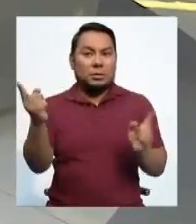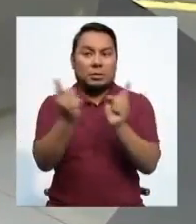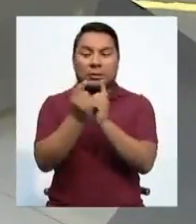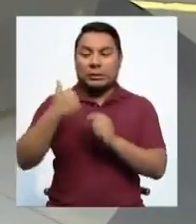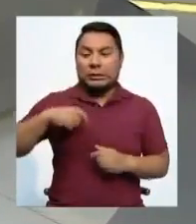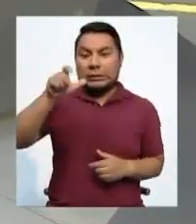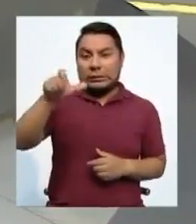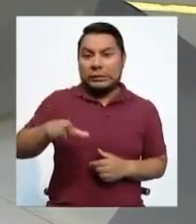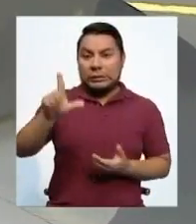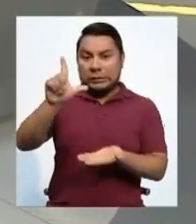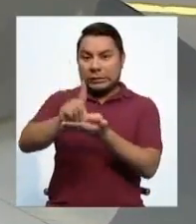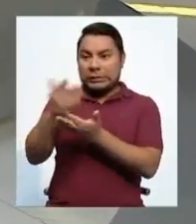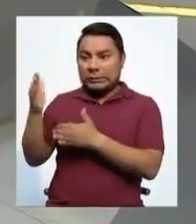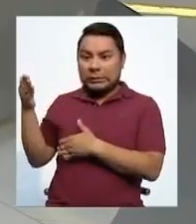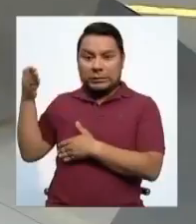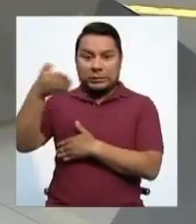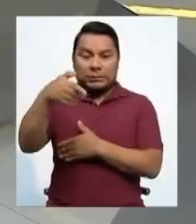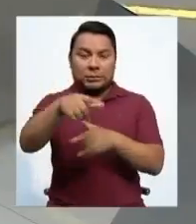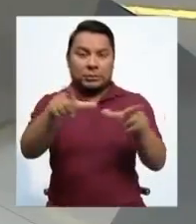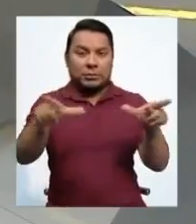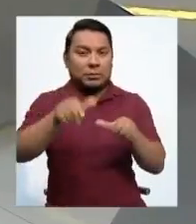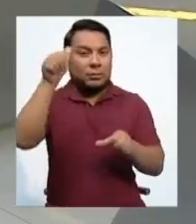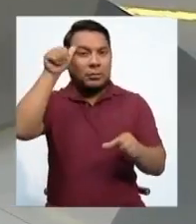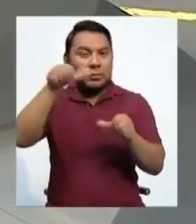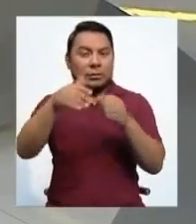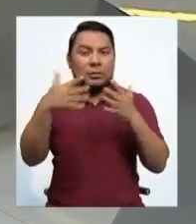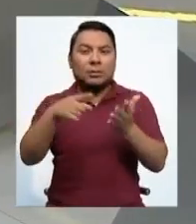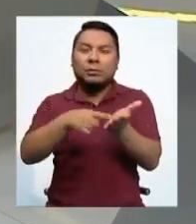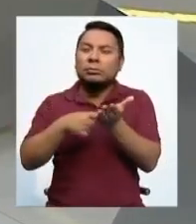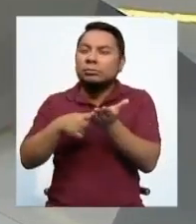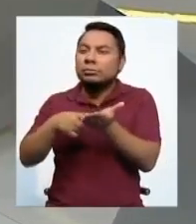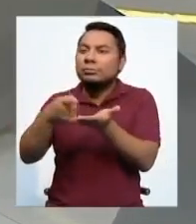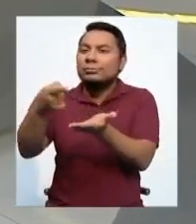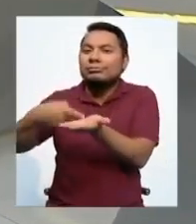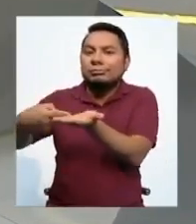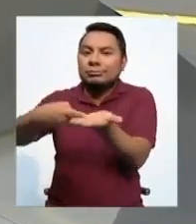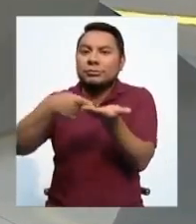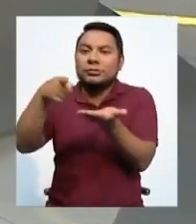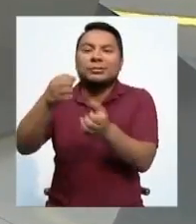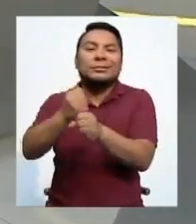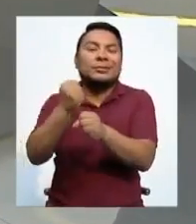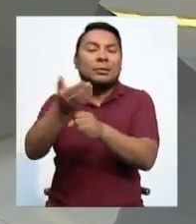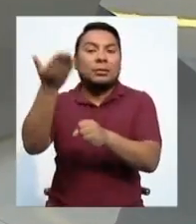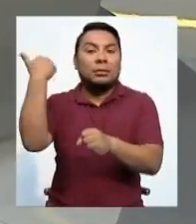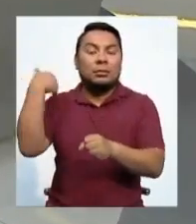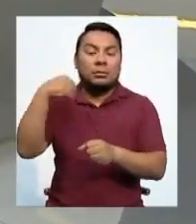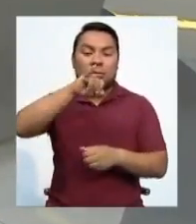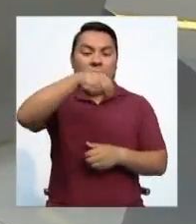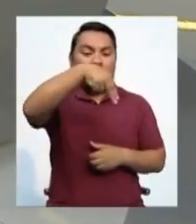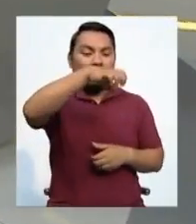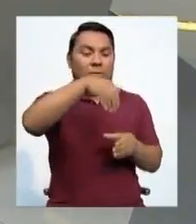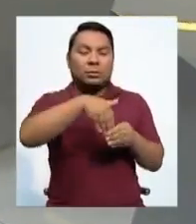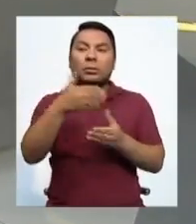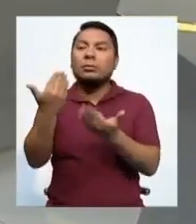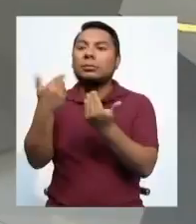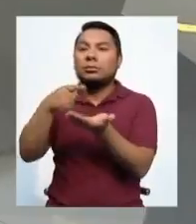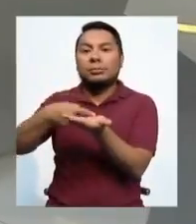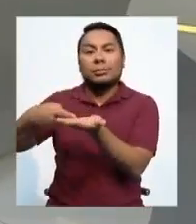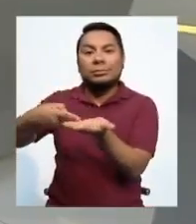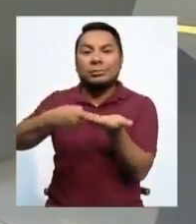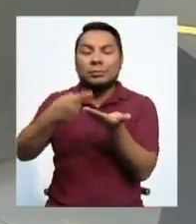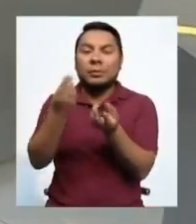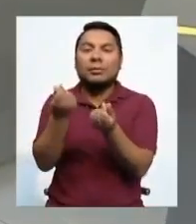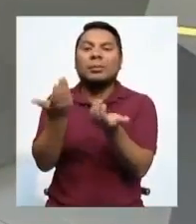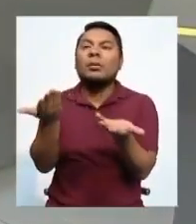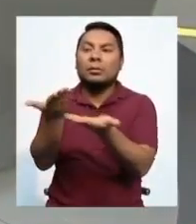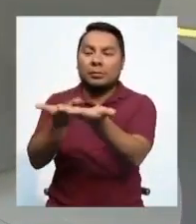ha llegado al lugar y hay que recordar que está siendo obligado a dar cuentas de su gestión por parte del Jurado Nacional de Elecciones, así que nos vamos justamente para allá.